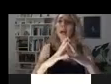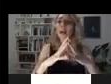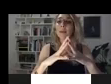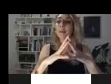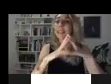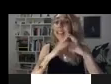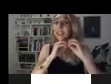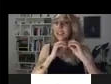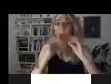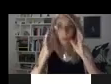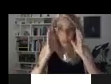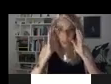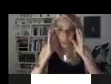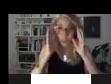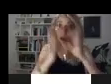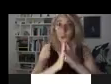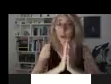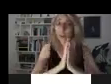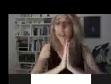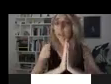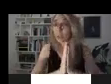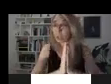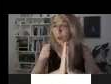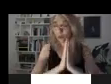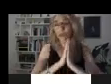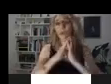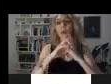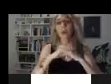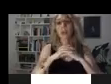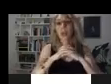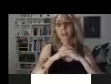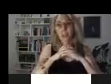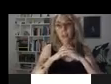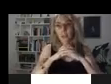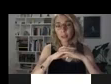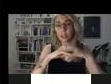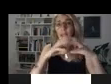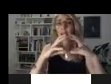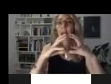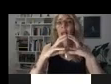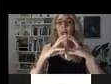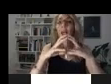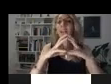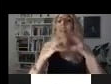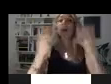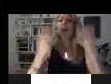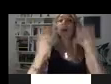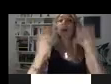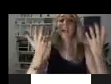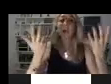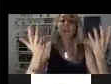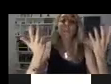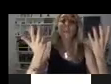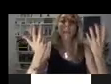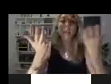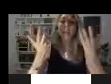Vamos a meternos en el valor simbólico de una obra de arte. ¿Qué